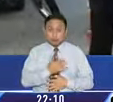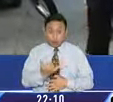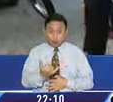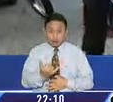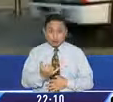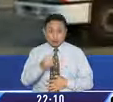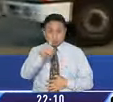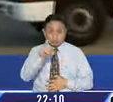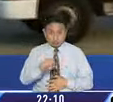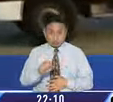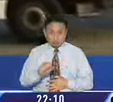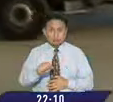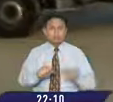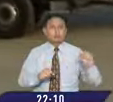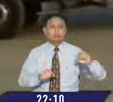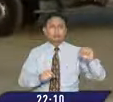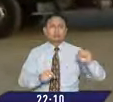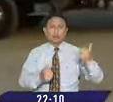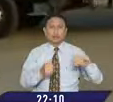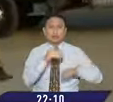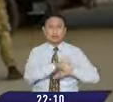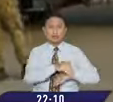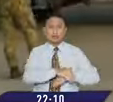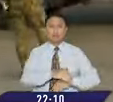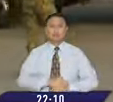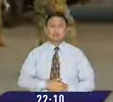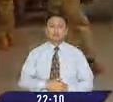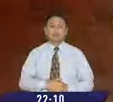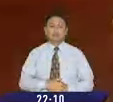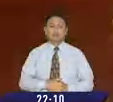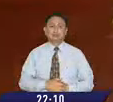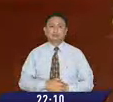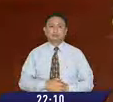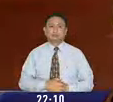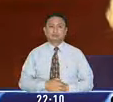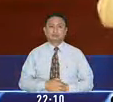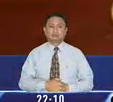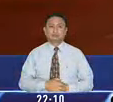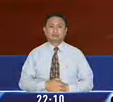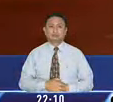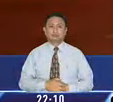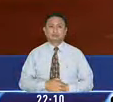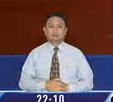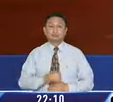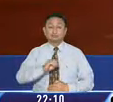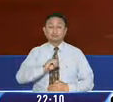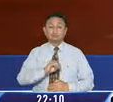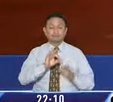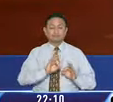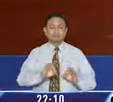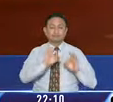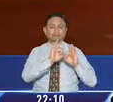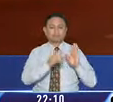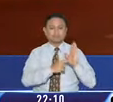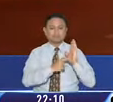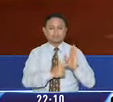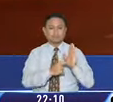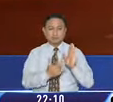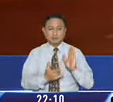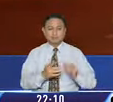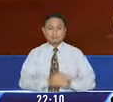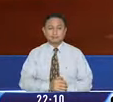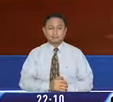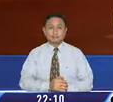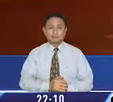Sí, ahora tarde. Informó Julio César Saona. Bien, hay que recalcar una cosa importante y es que